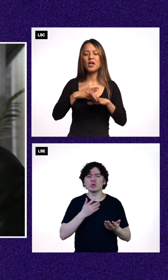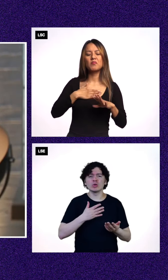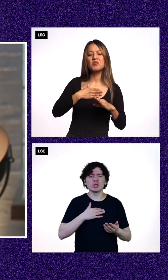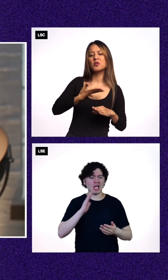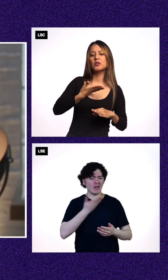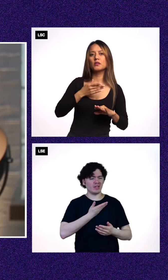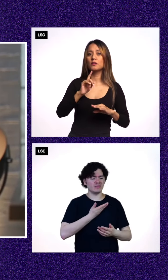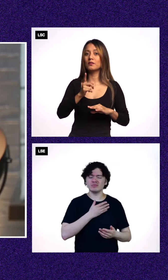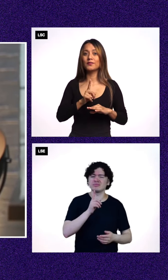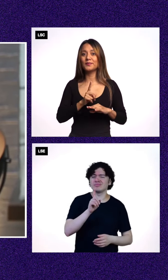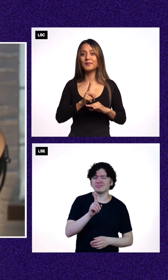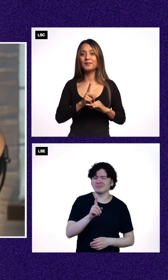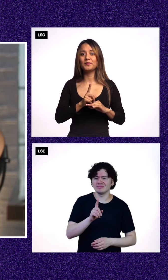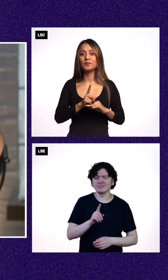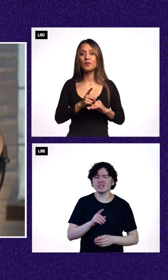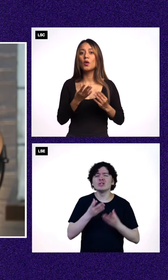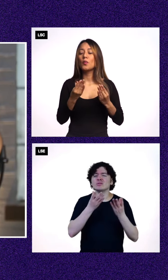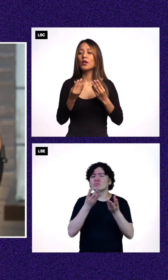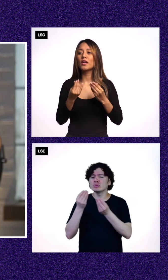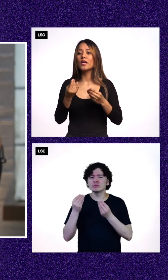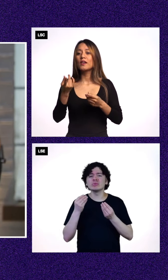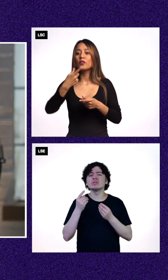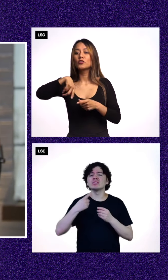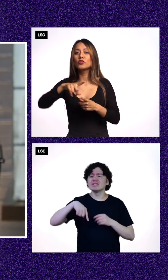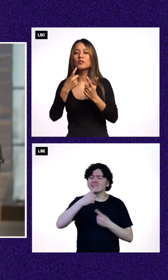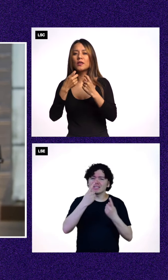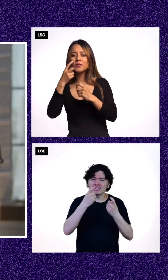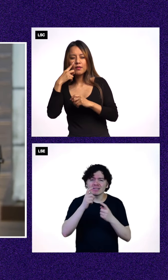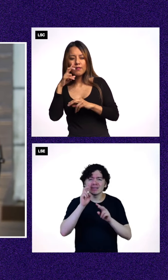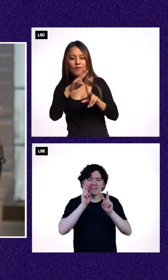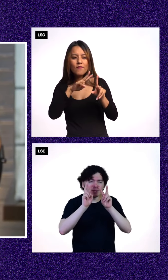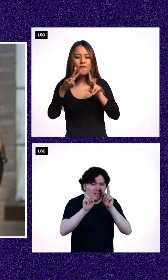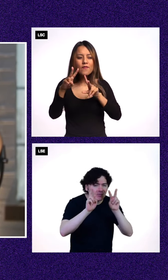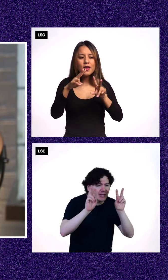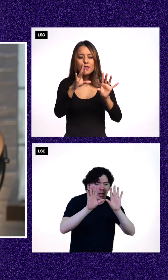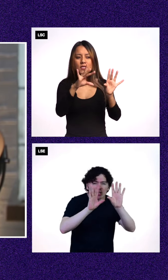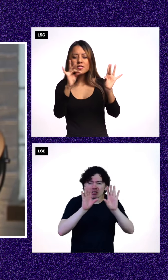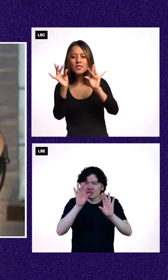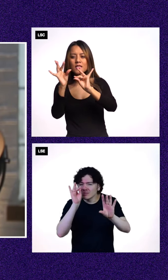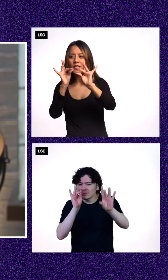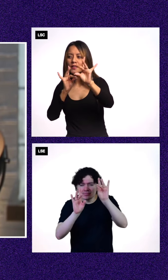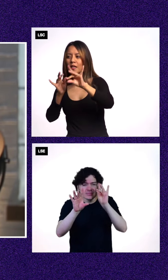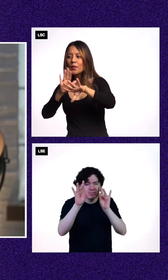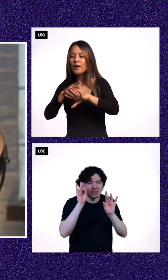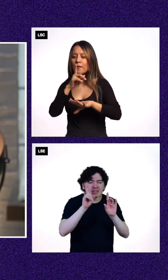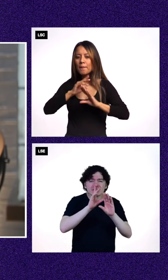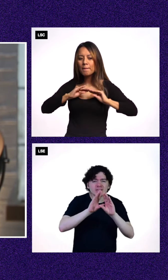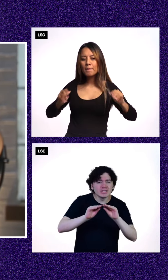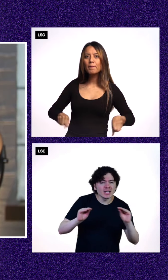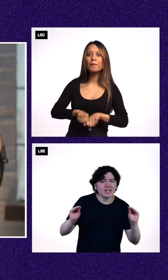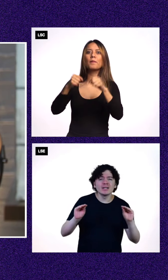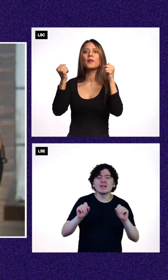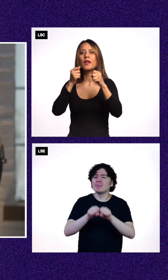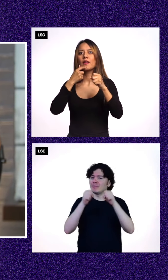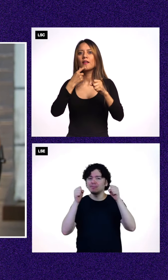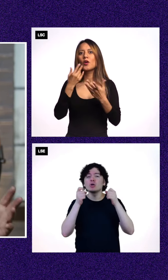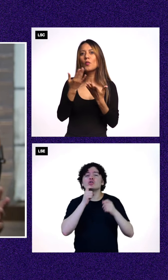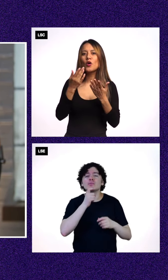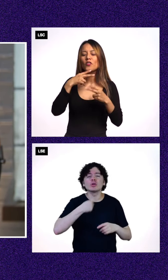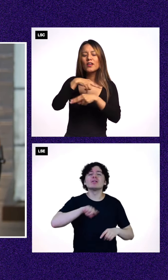fácilmente podemos animar. Así que el silencio se puede convertir en un arma. No vivamos de esa